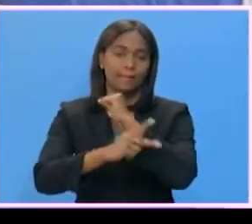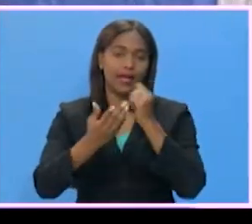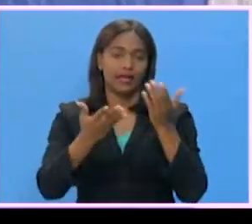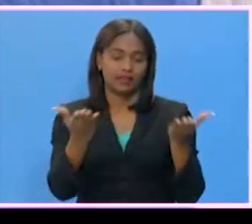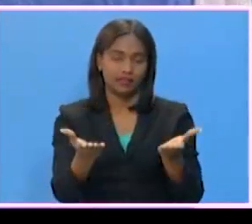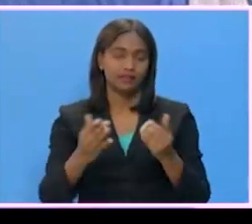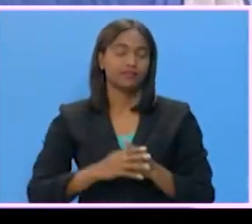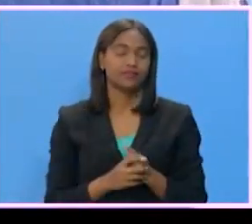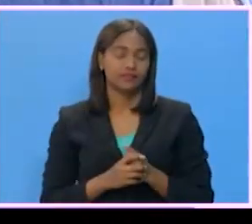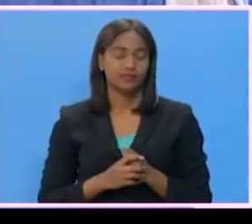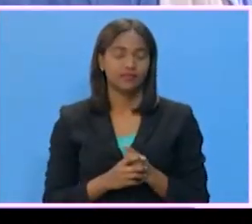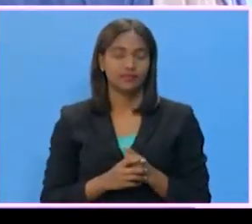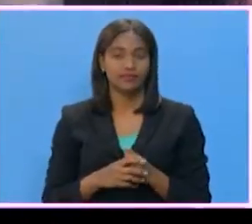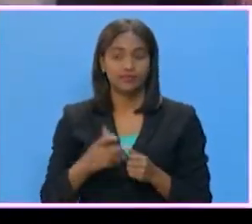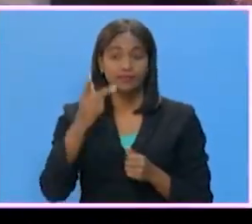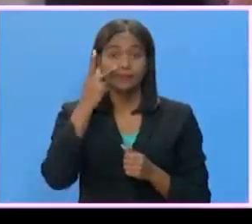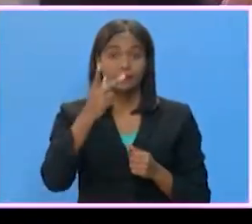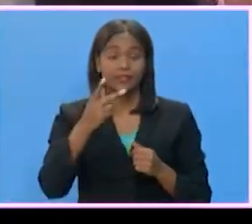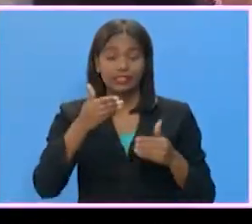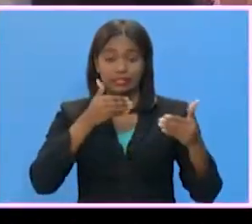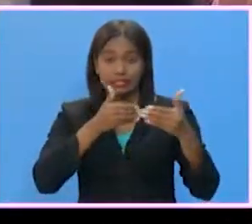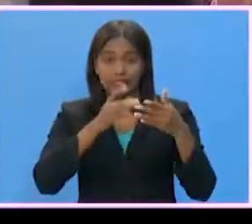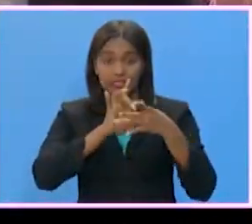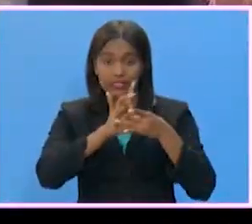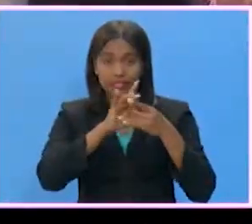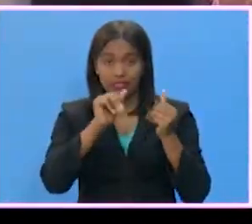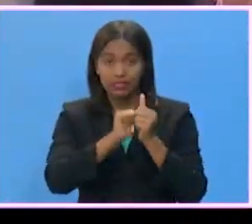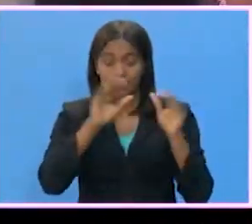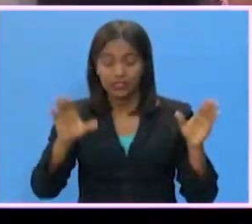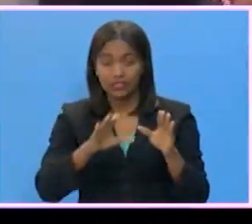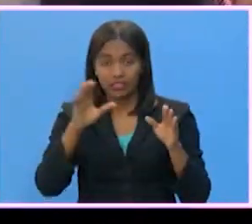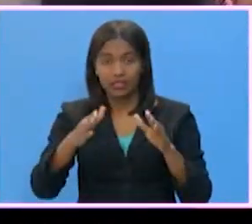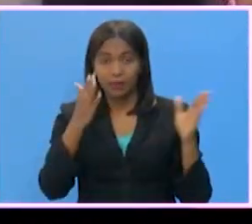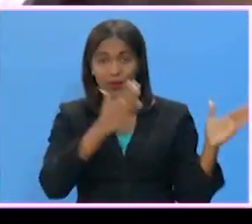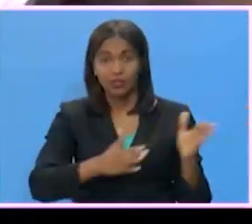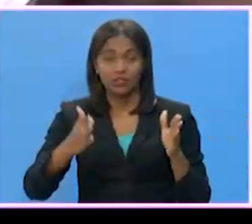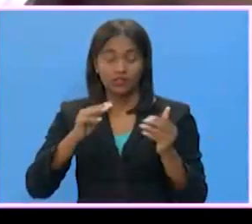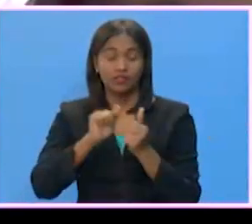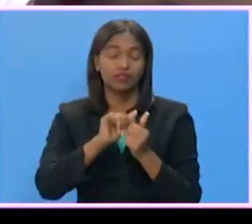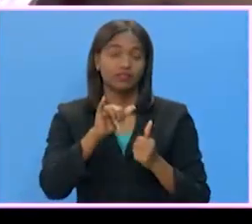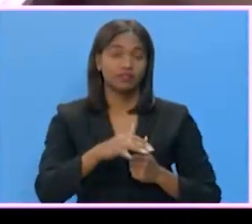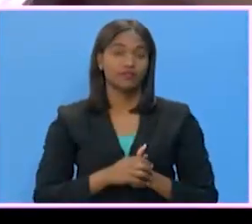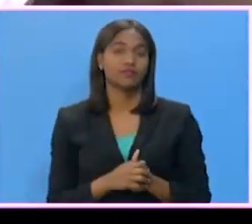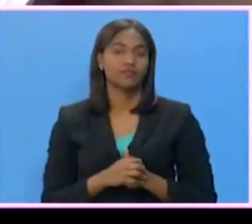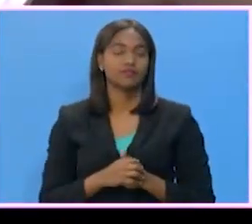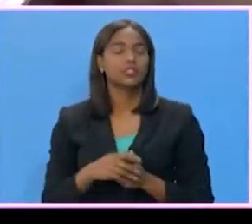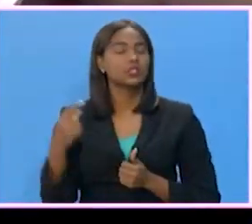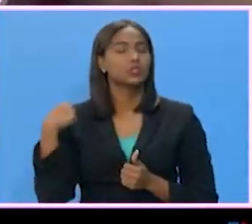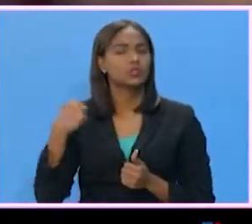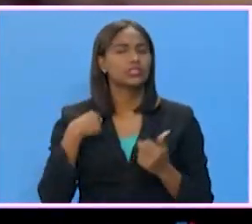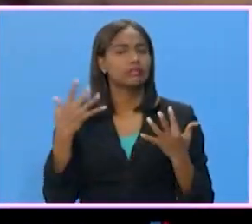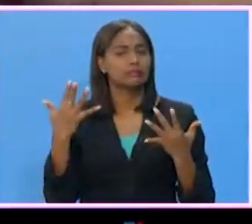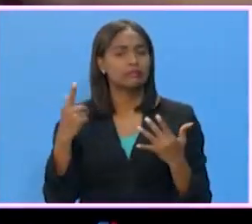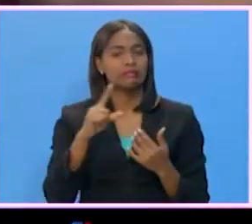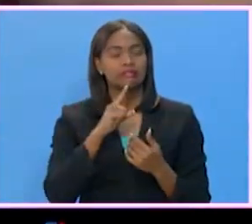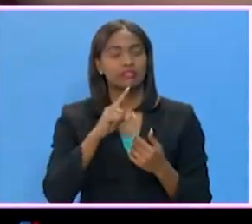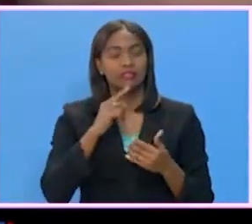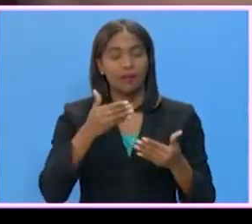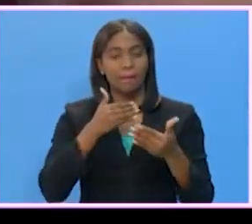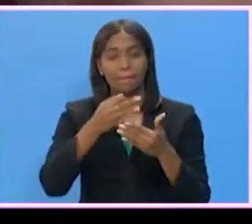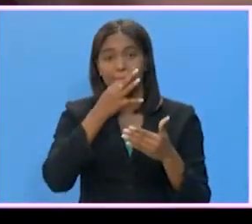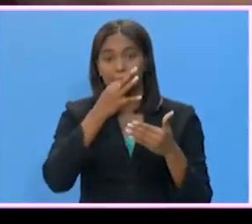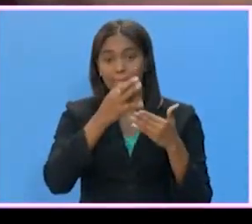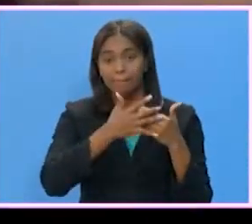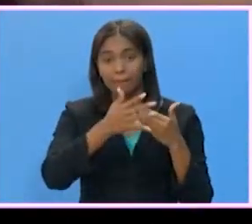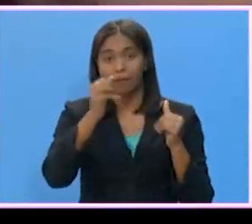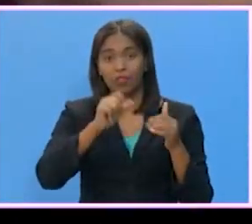la oposición observa estos acercamientos como actos proselitistas. Y esperamos obviamente que de cara a los próximos días